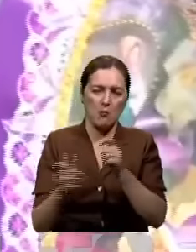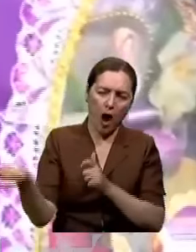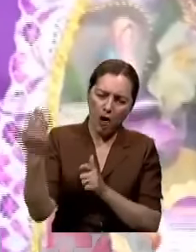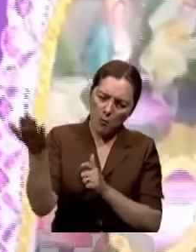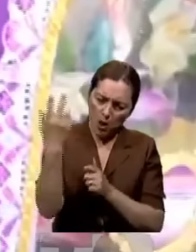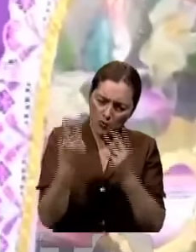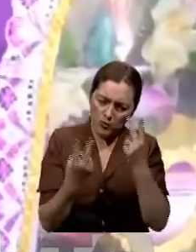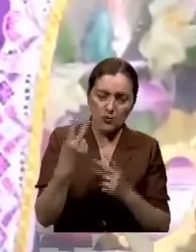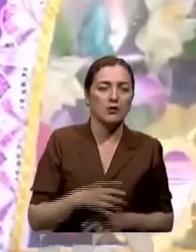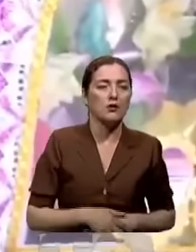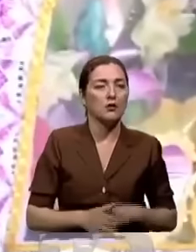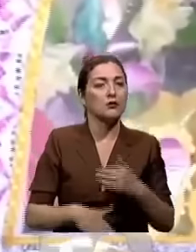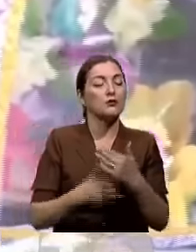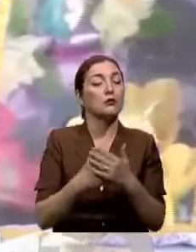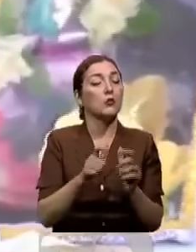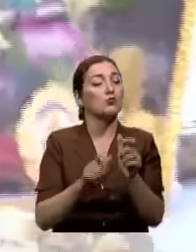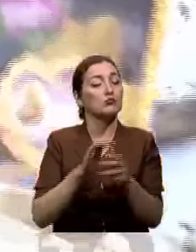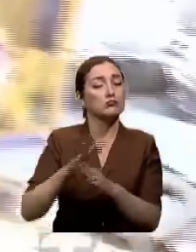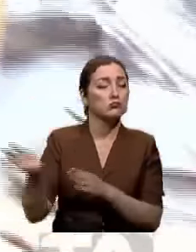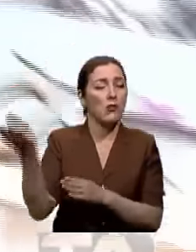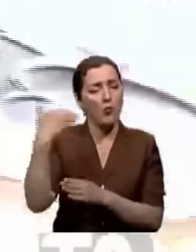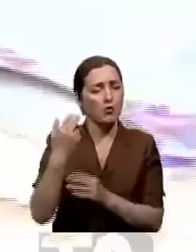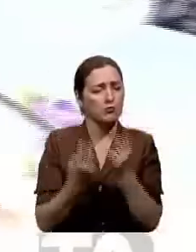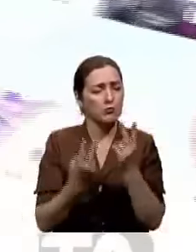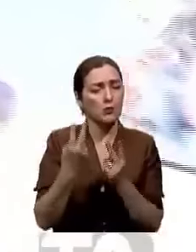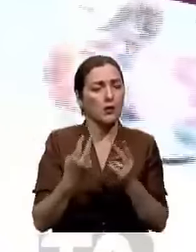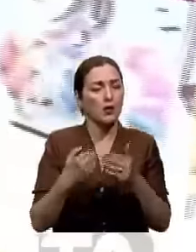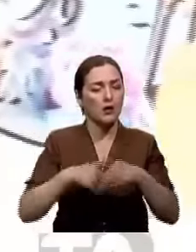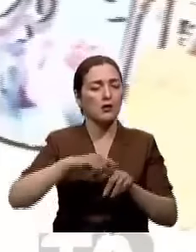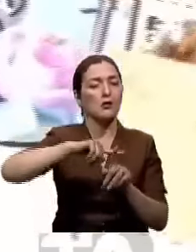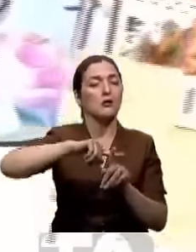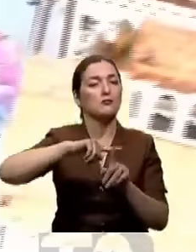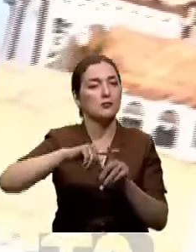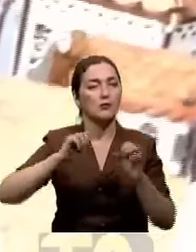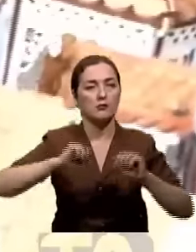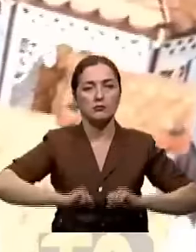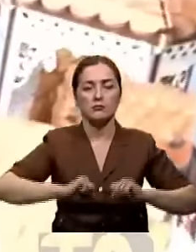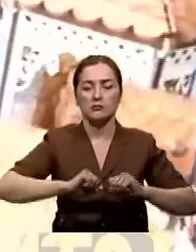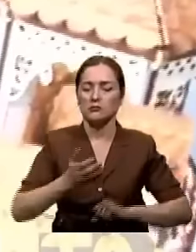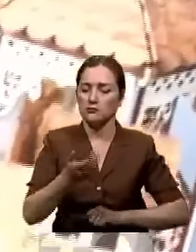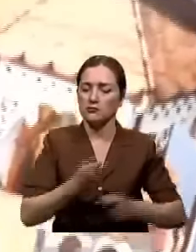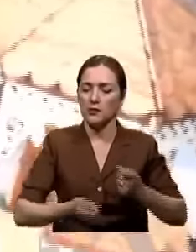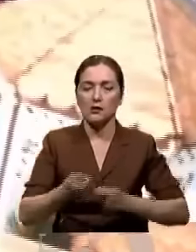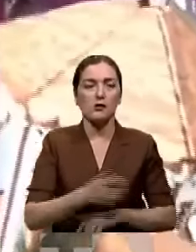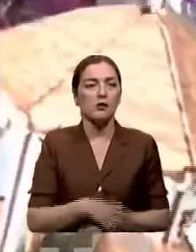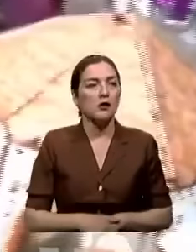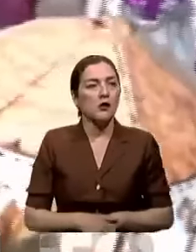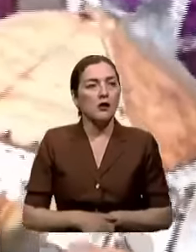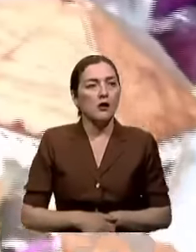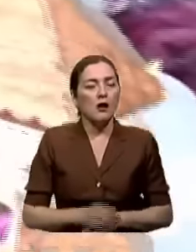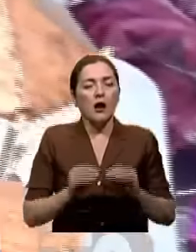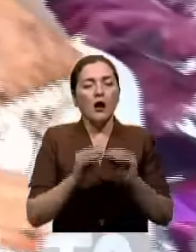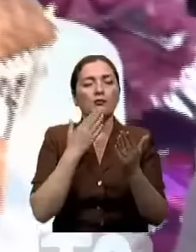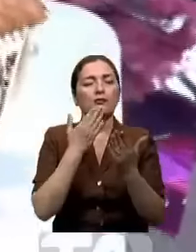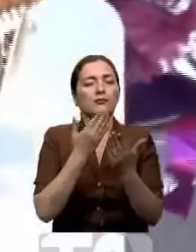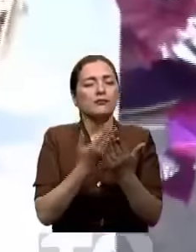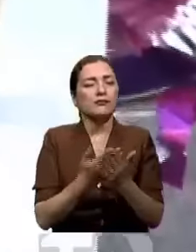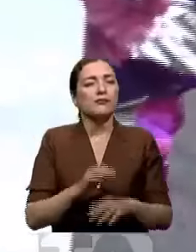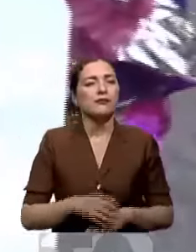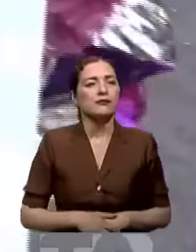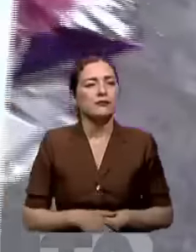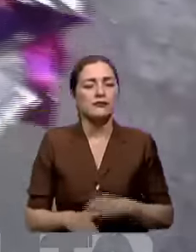Claro, estamos invitando a la gente para que nos vengan a visitar el cementerio de Calderón y poder nosotros también vender. Muy bien, vecinita. Muchísimas gracias. Ahí estamos viendo.